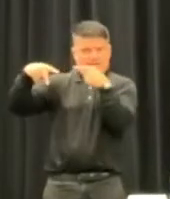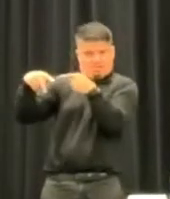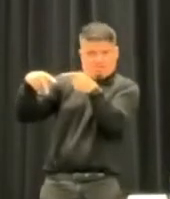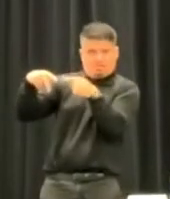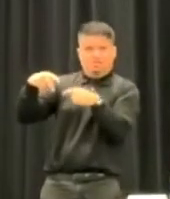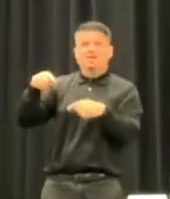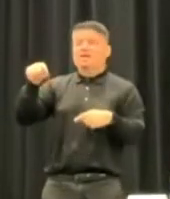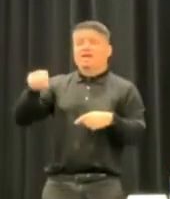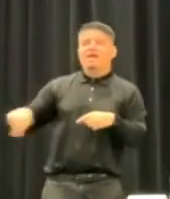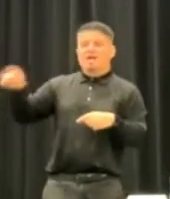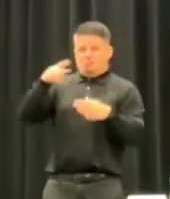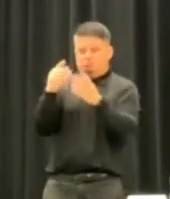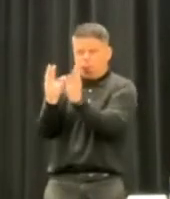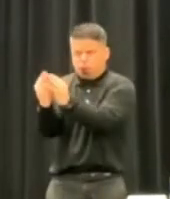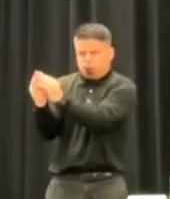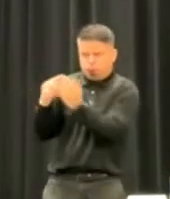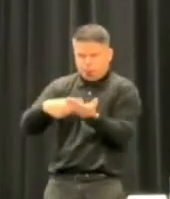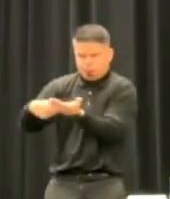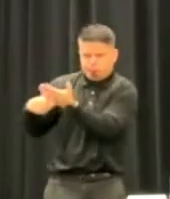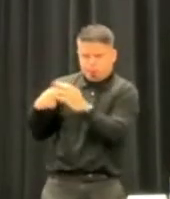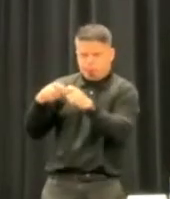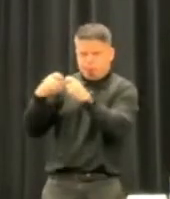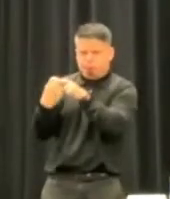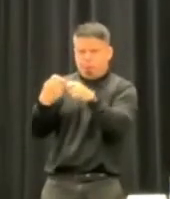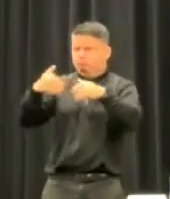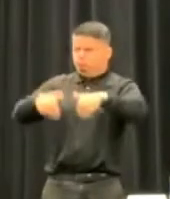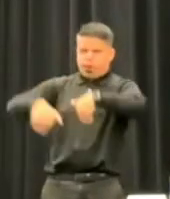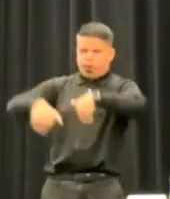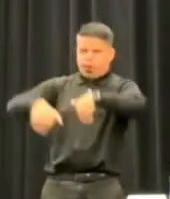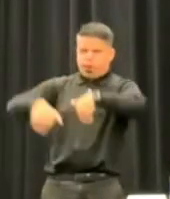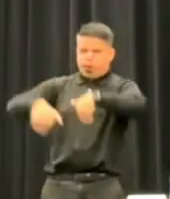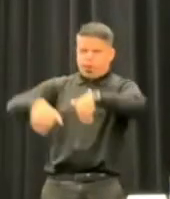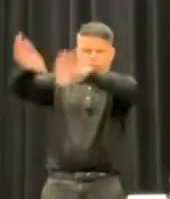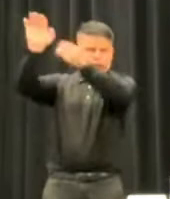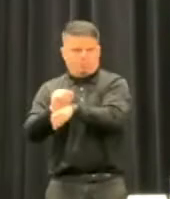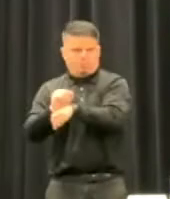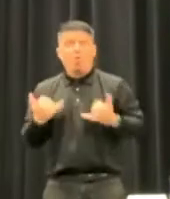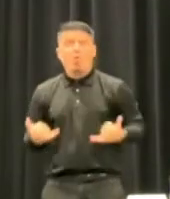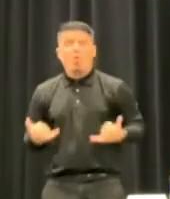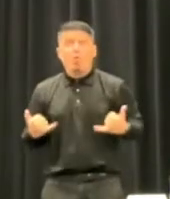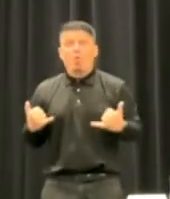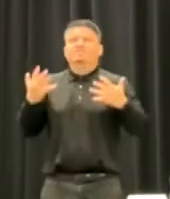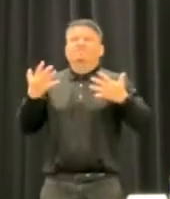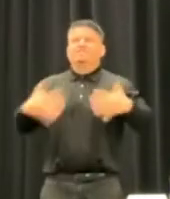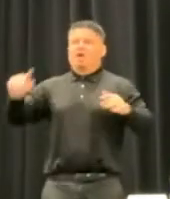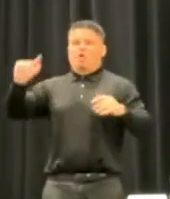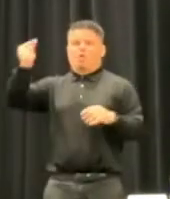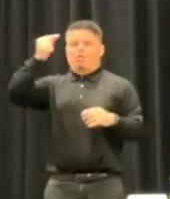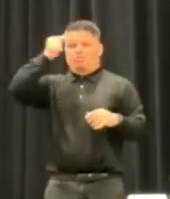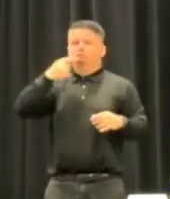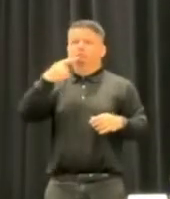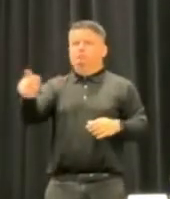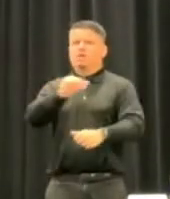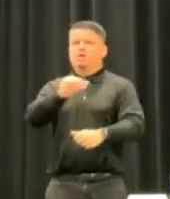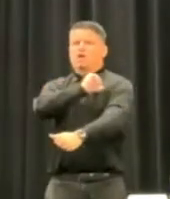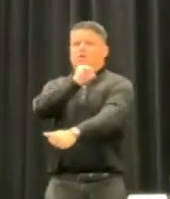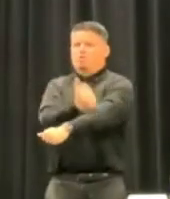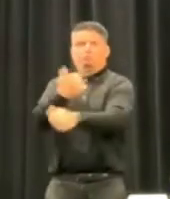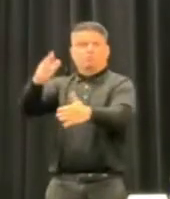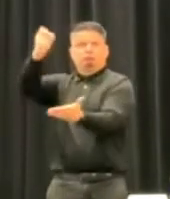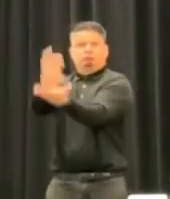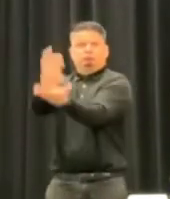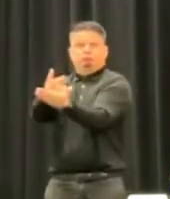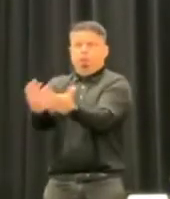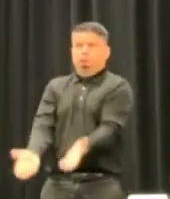en el día de hoy hoy fue el día en que el gobernador dio la autorización para que pudieran abrir las escuelas